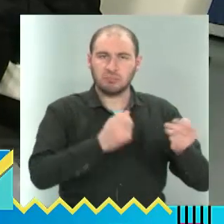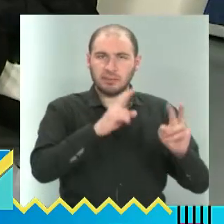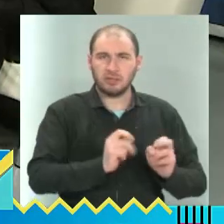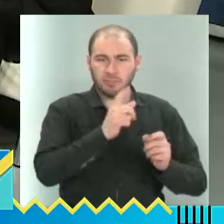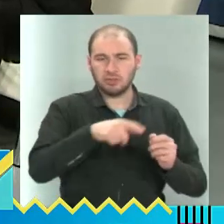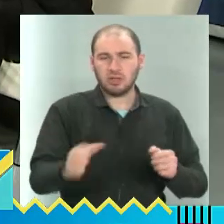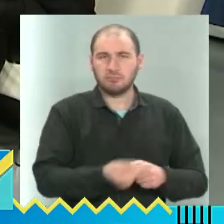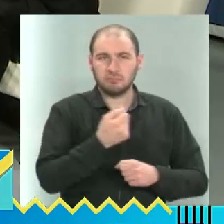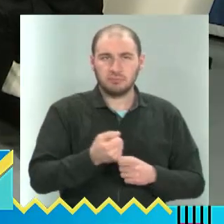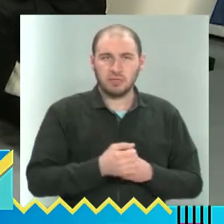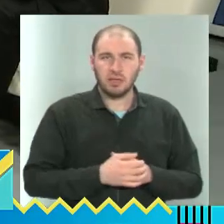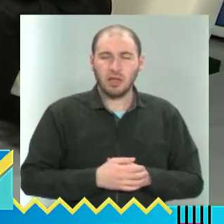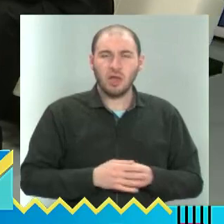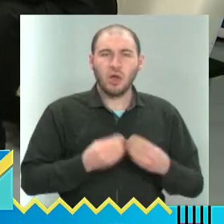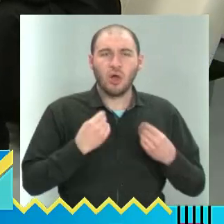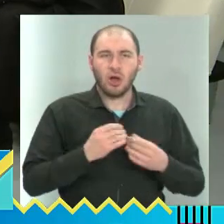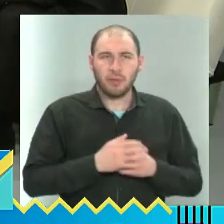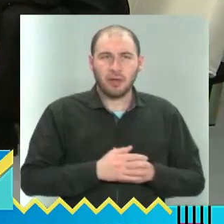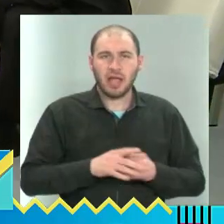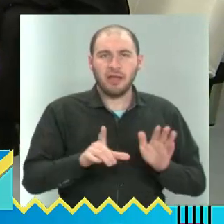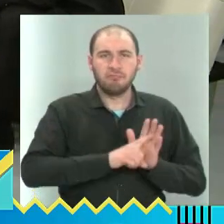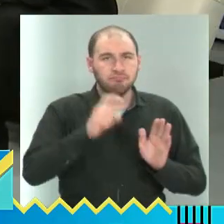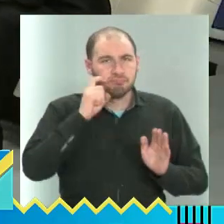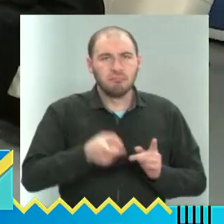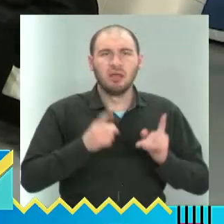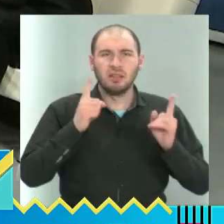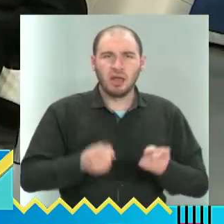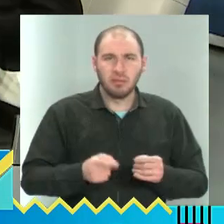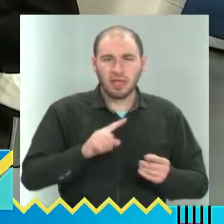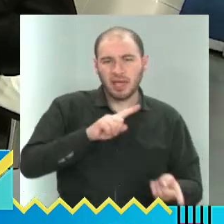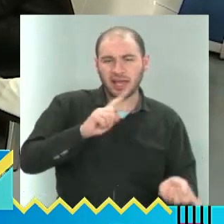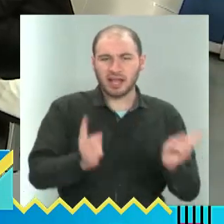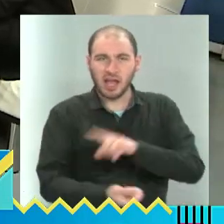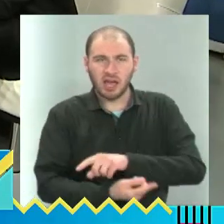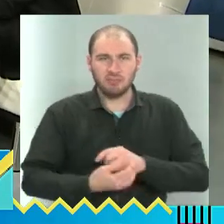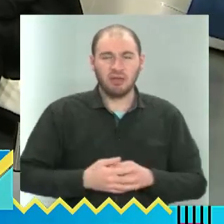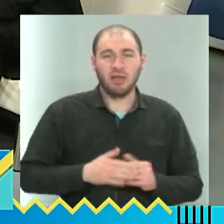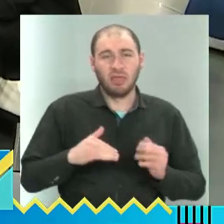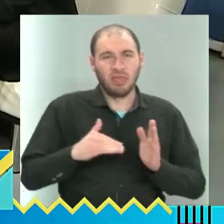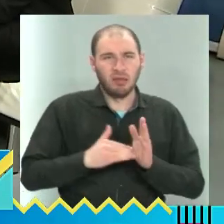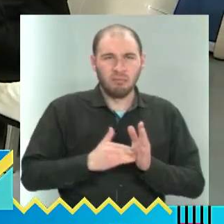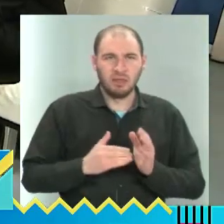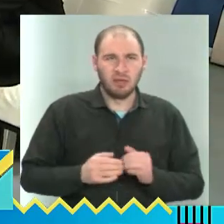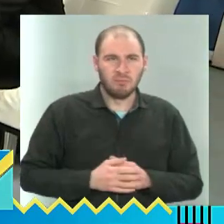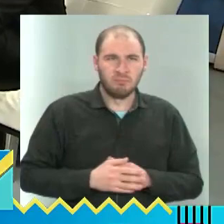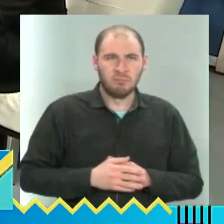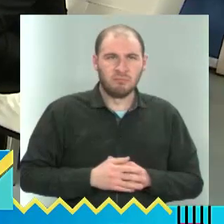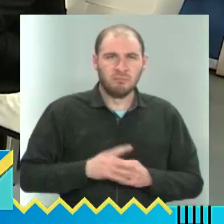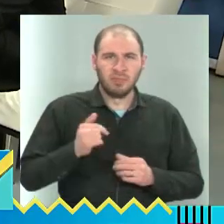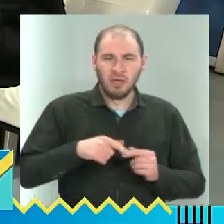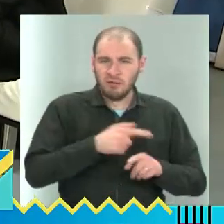trata, es cómo este tipo de delitos también van buscando mutar, ¿no? En función de, bueno, para poder